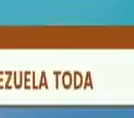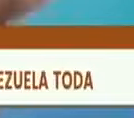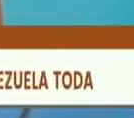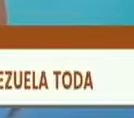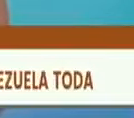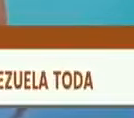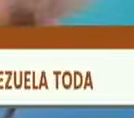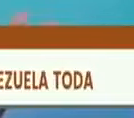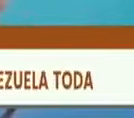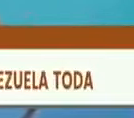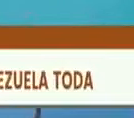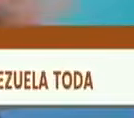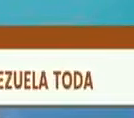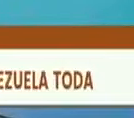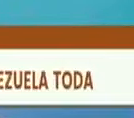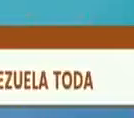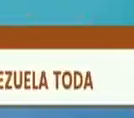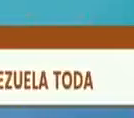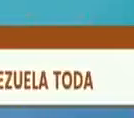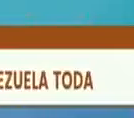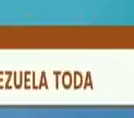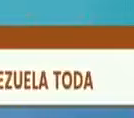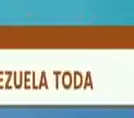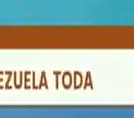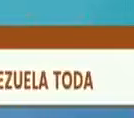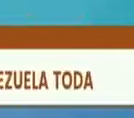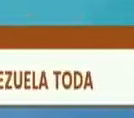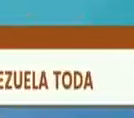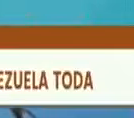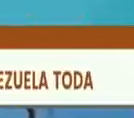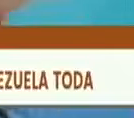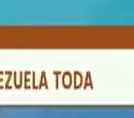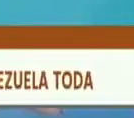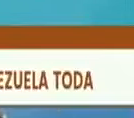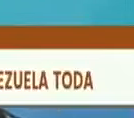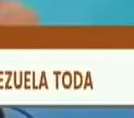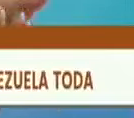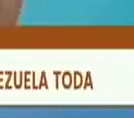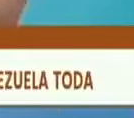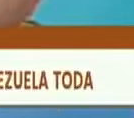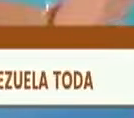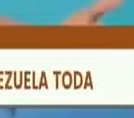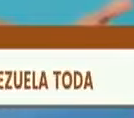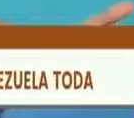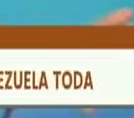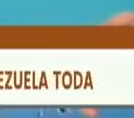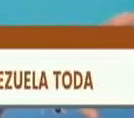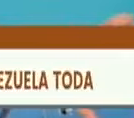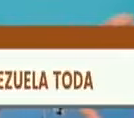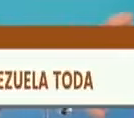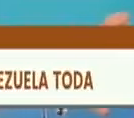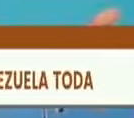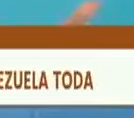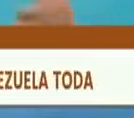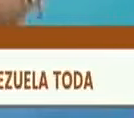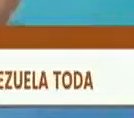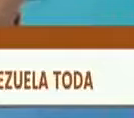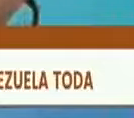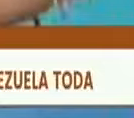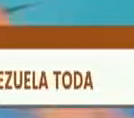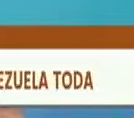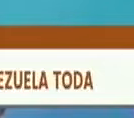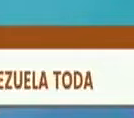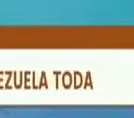los jóvenes, la juventud, los artistas, influencers, generadores de contenido, se fueron a tomar también los centros